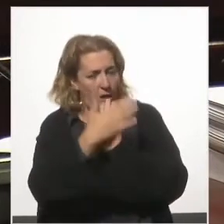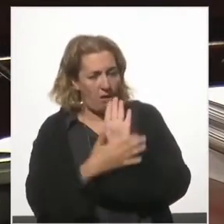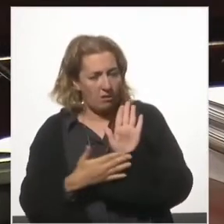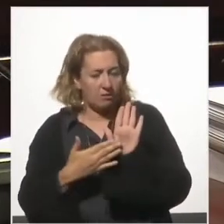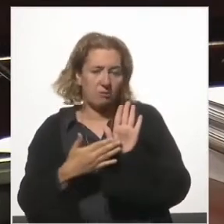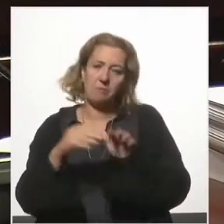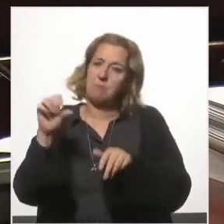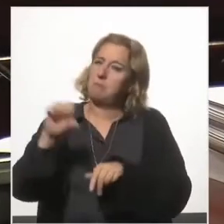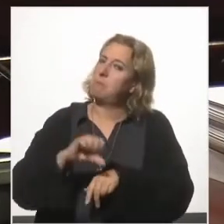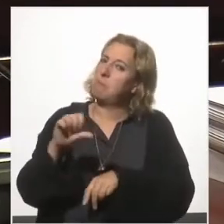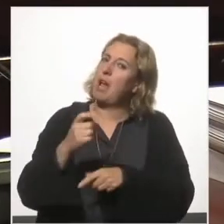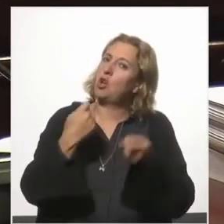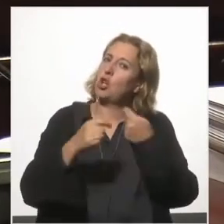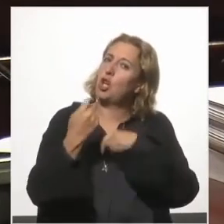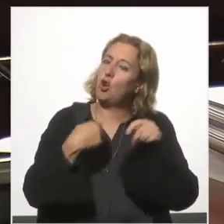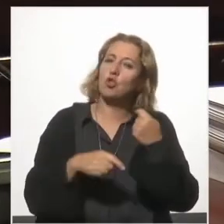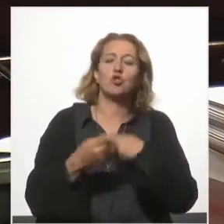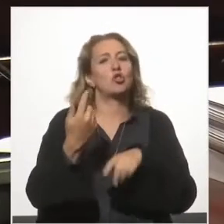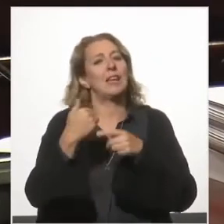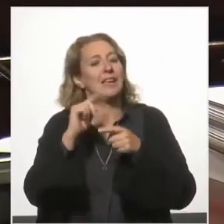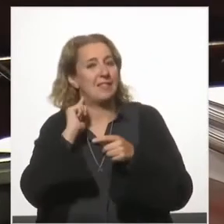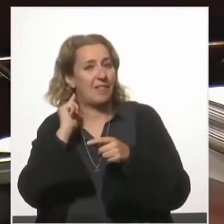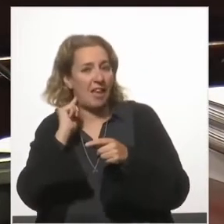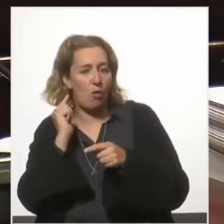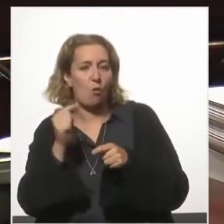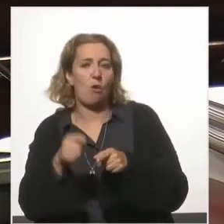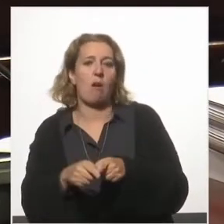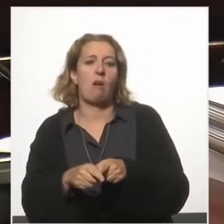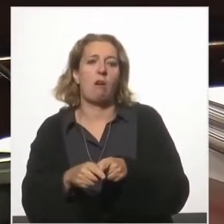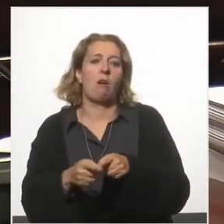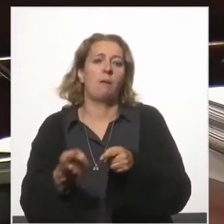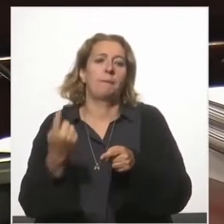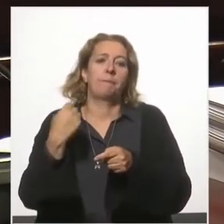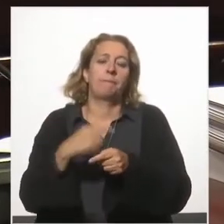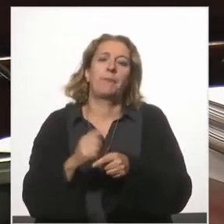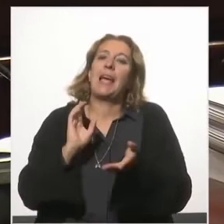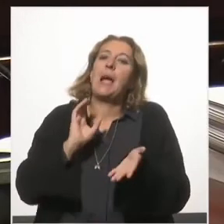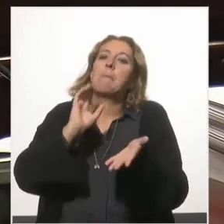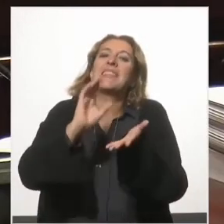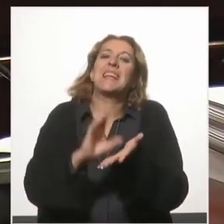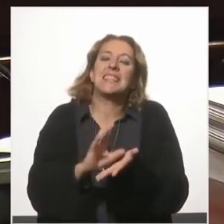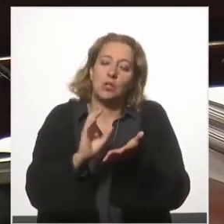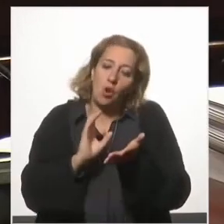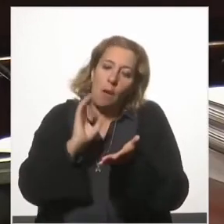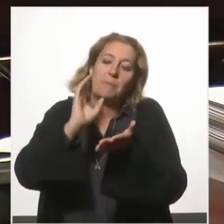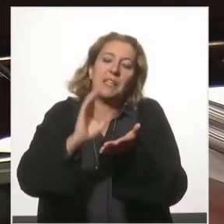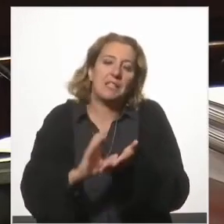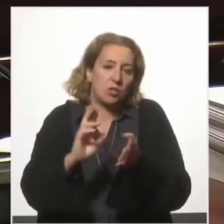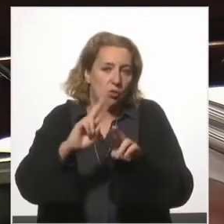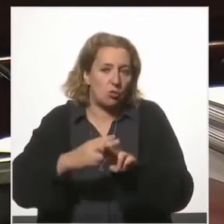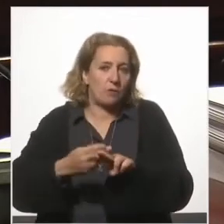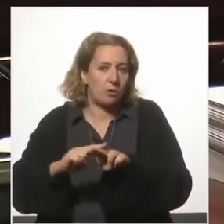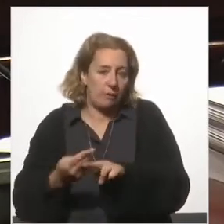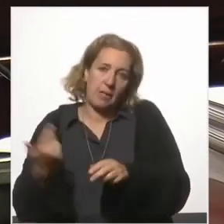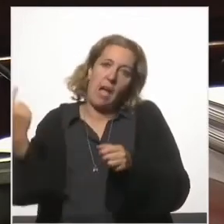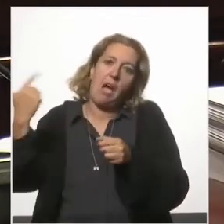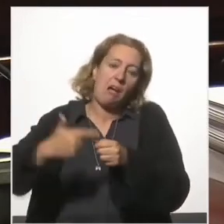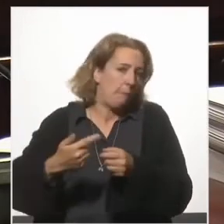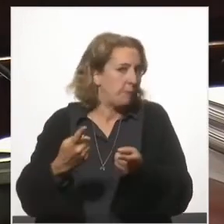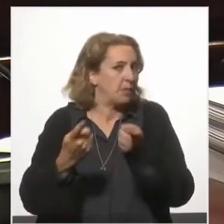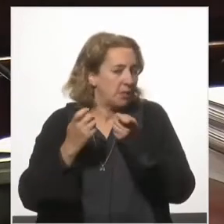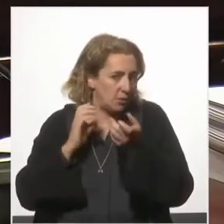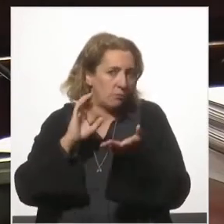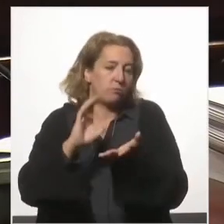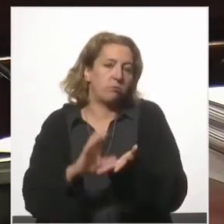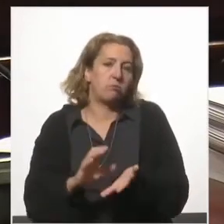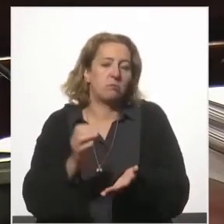malos negocios de la regasificadora, de la recapitalización que hubo que realizar en ANCAP, de